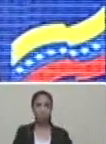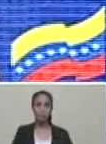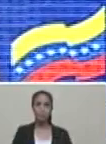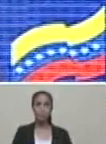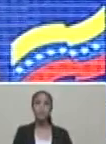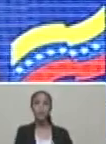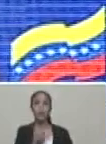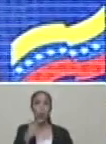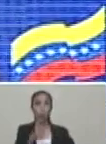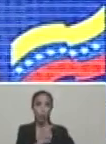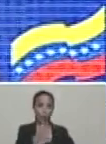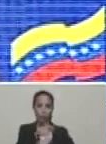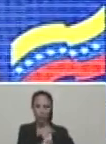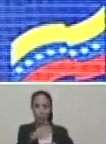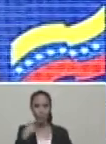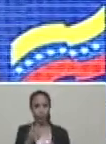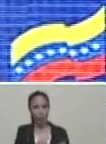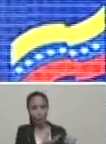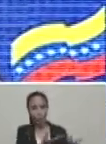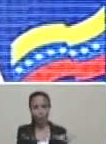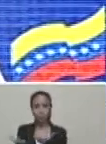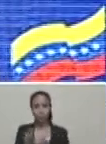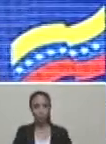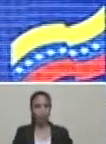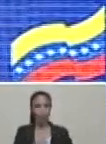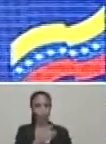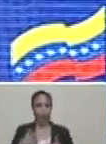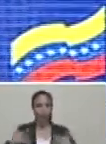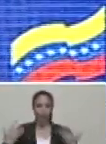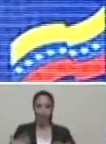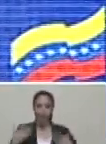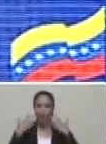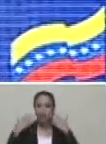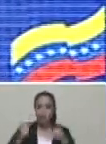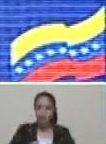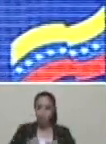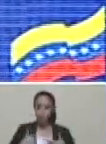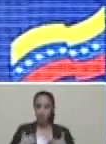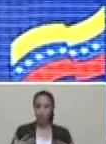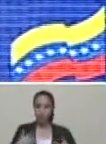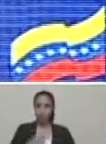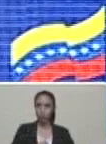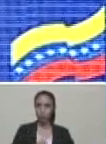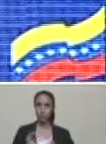Sistema de gobierno que le garantice la mayor suma de seguridad social,